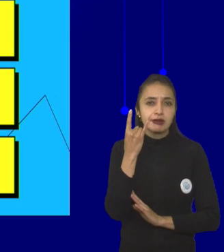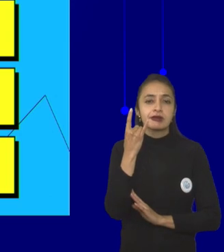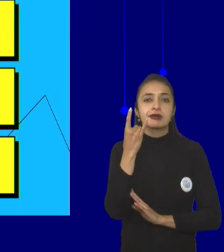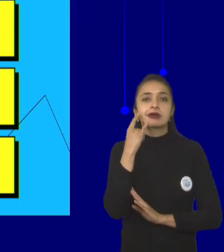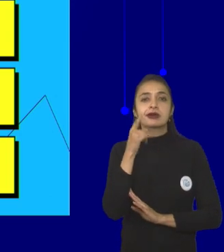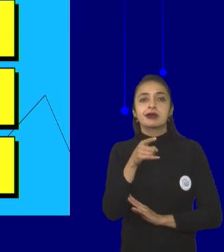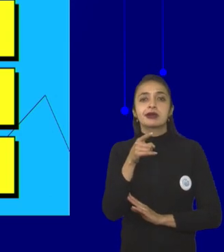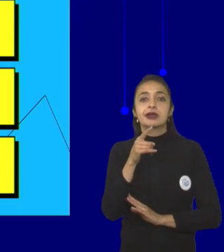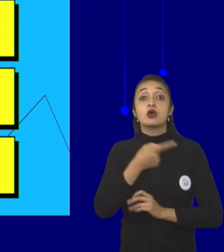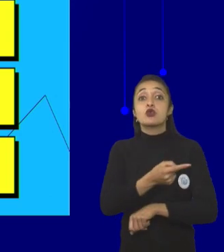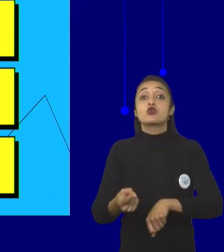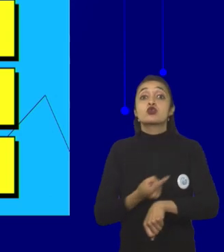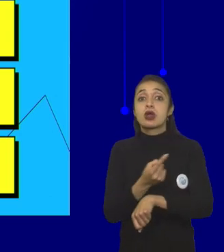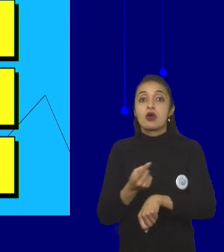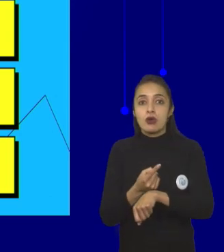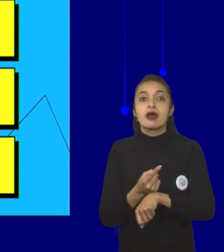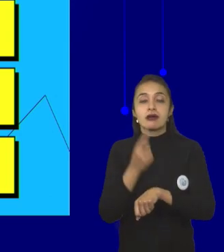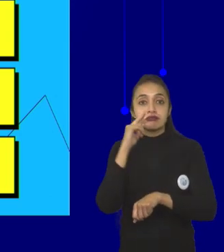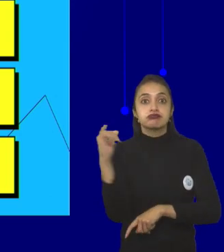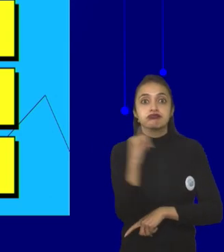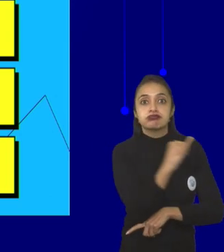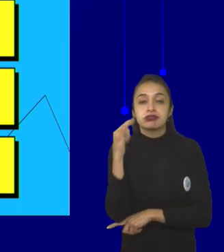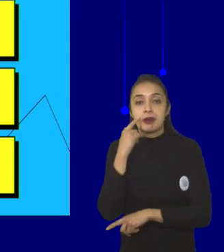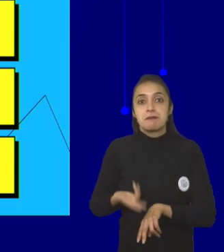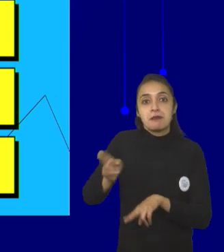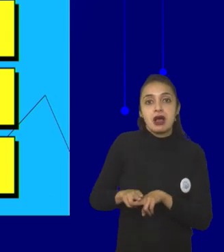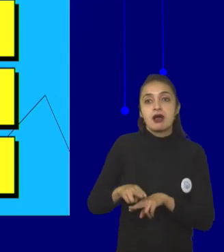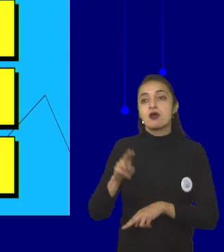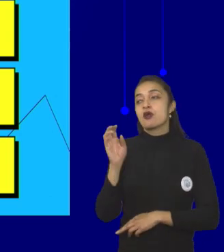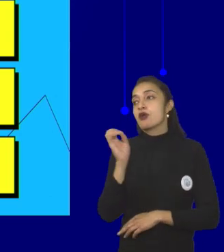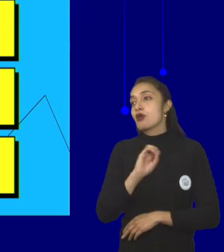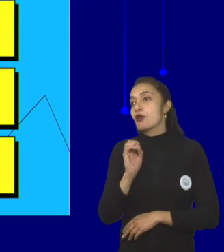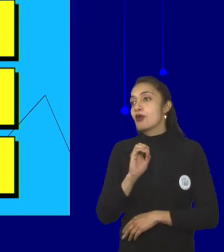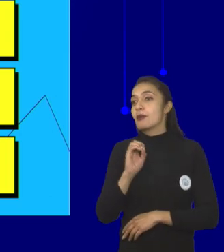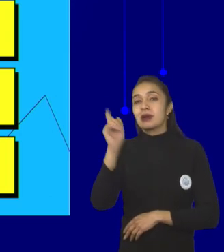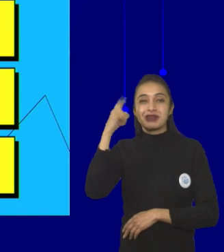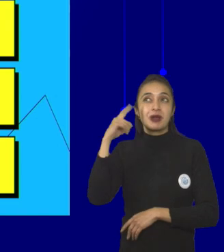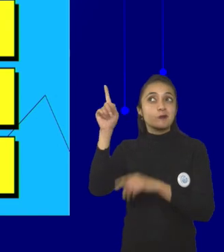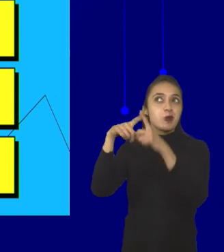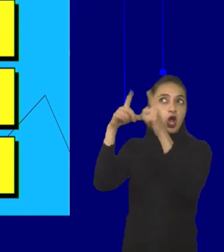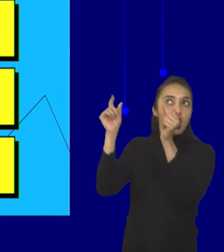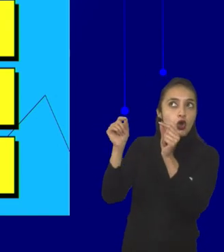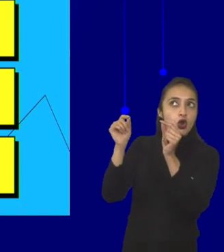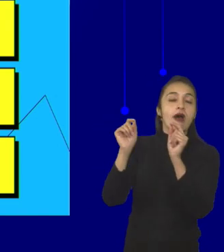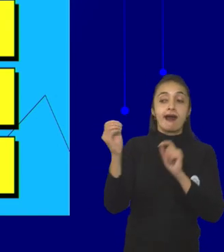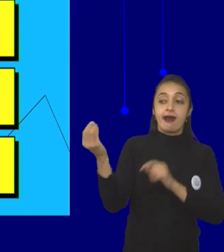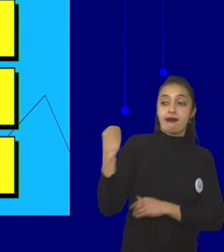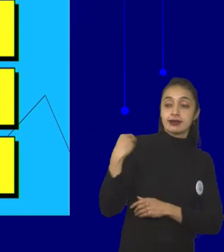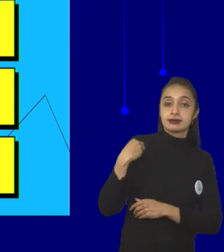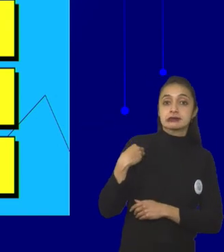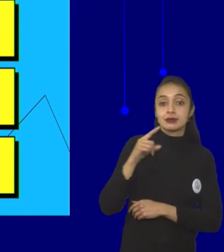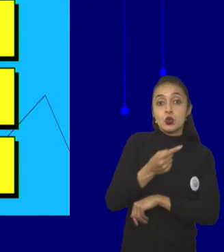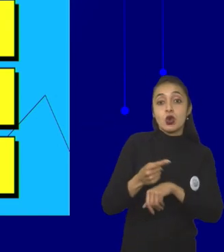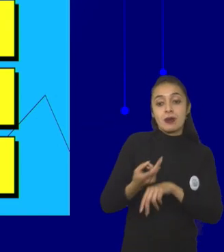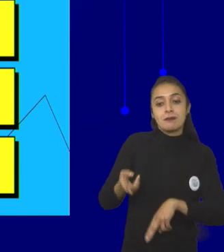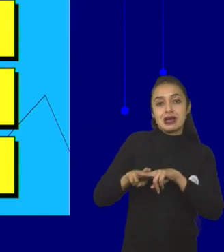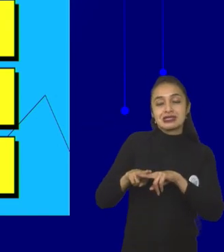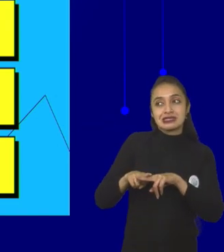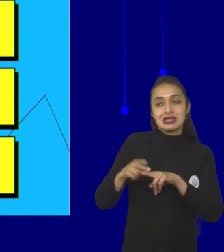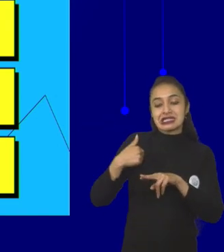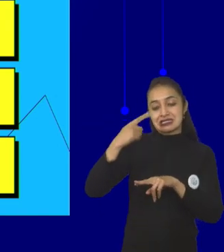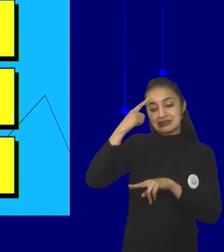rodar todos una hora más porque hay luna. Ok, ¿qué implica eso para el resto del